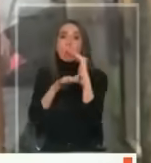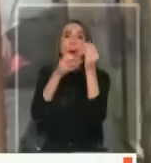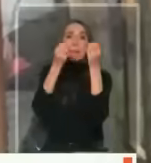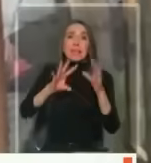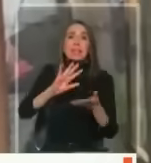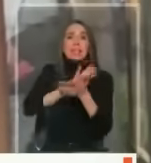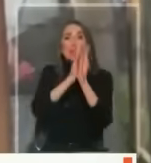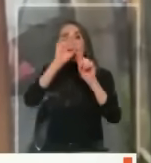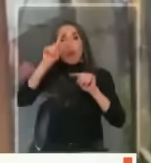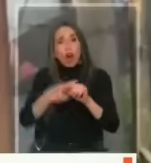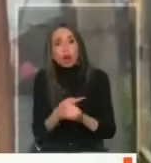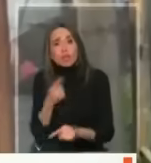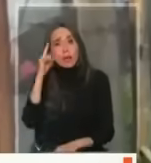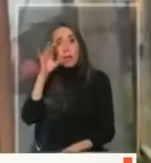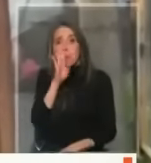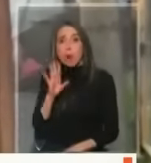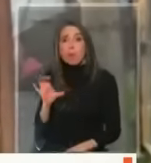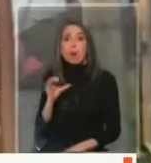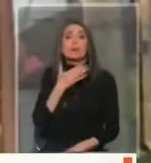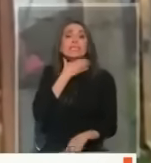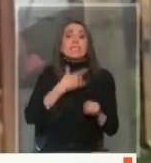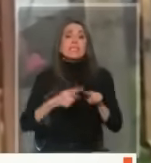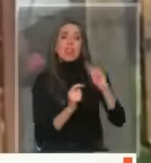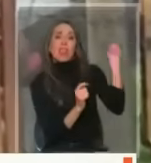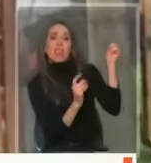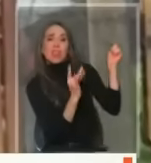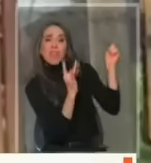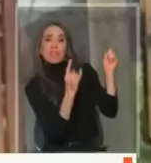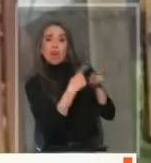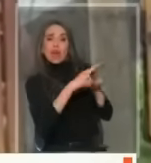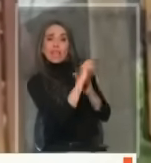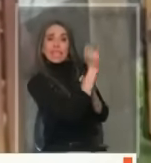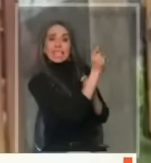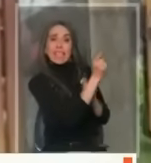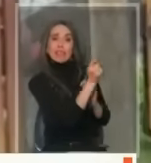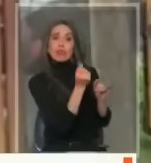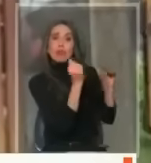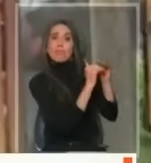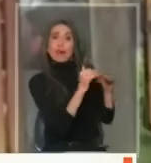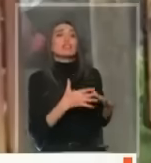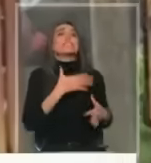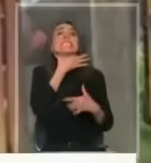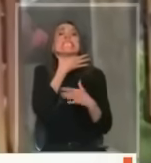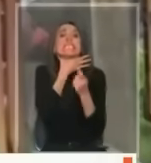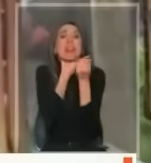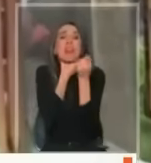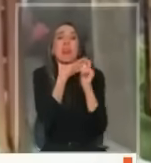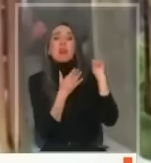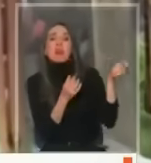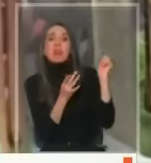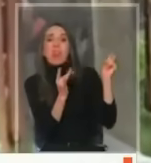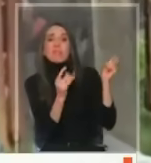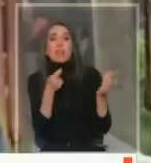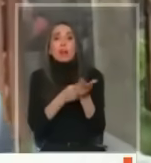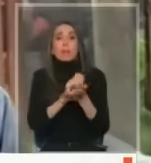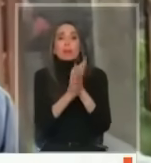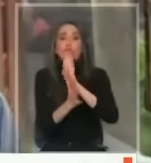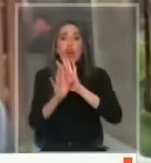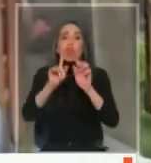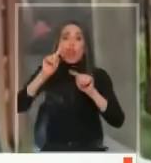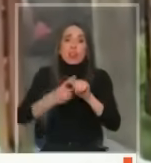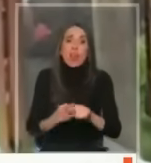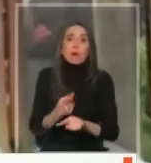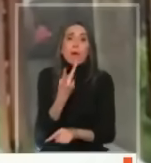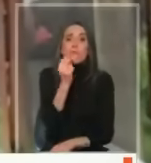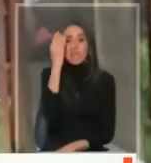vez. Imagínense, estoy endeudado. El crédito bancario, estoy endeudado. Compré todas mis cosas, las había comprado hacían